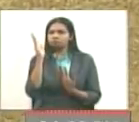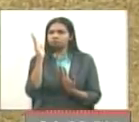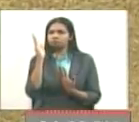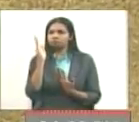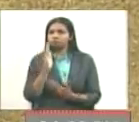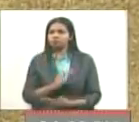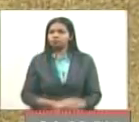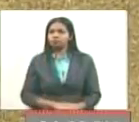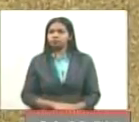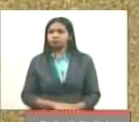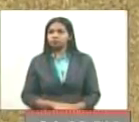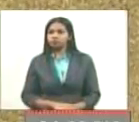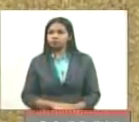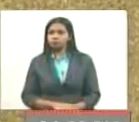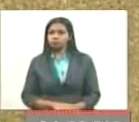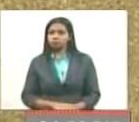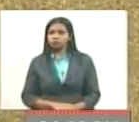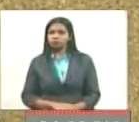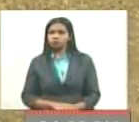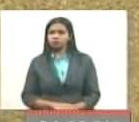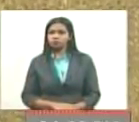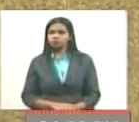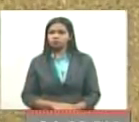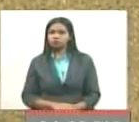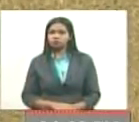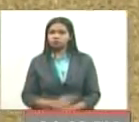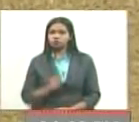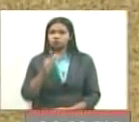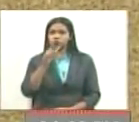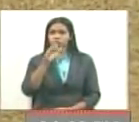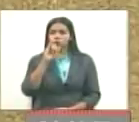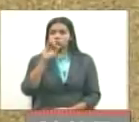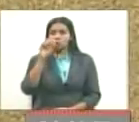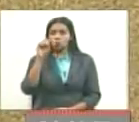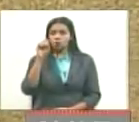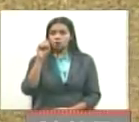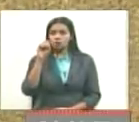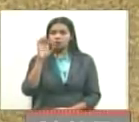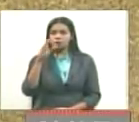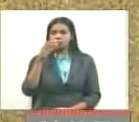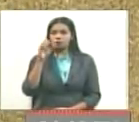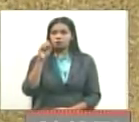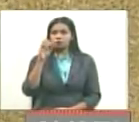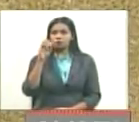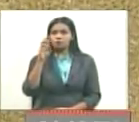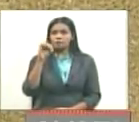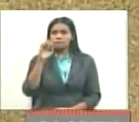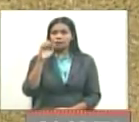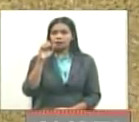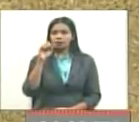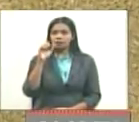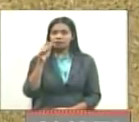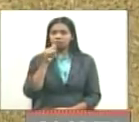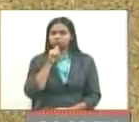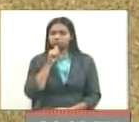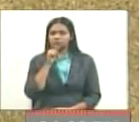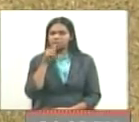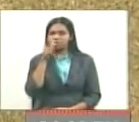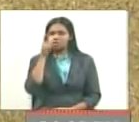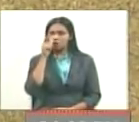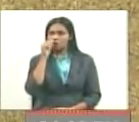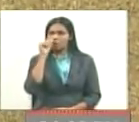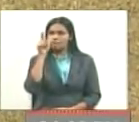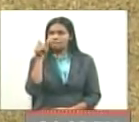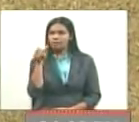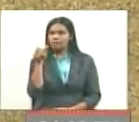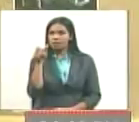Este es Casela. Luis Somaza es este que está aquí. Este es Casela. Ayer, Casela, él